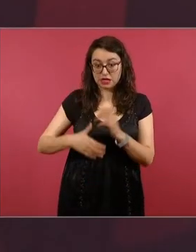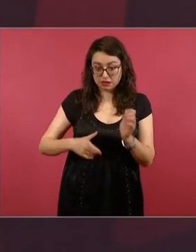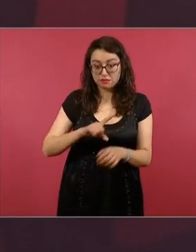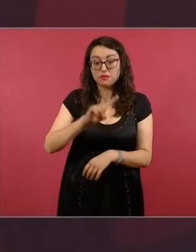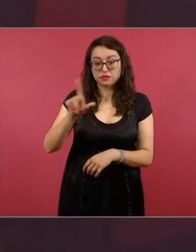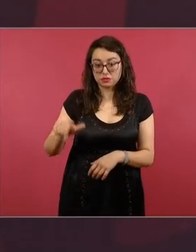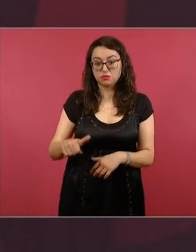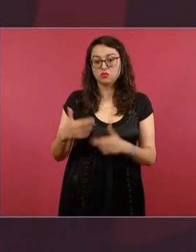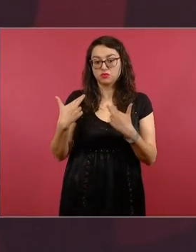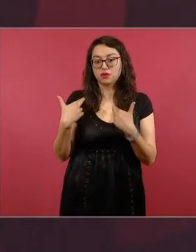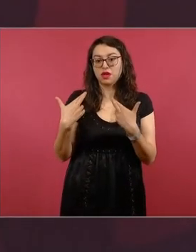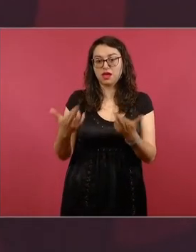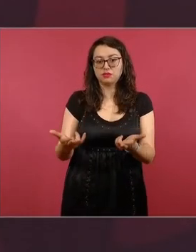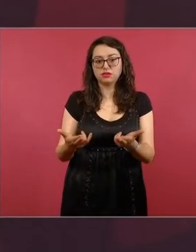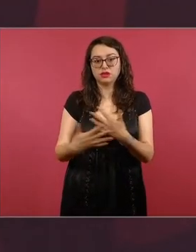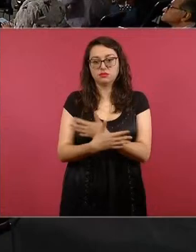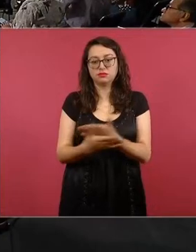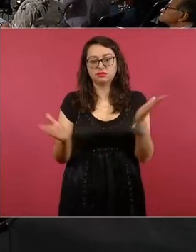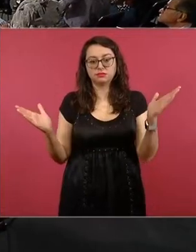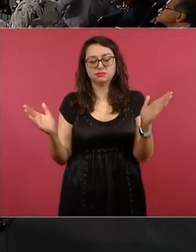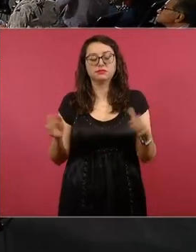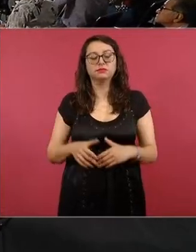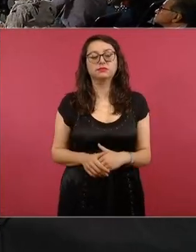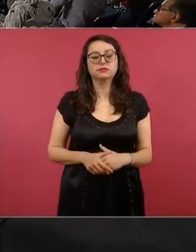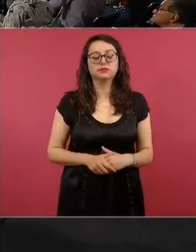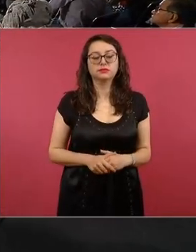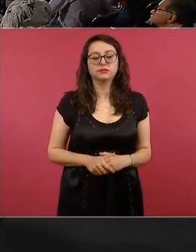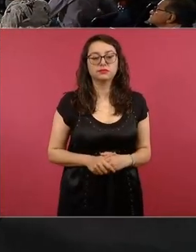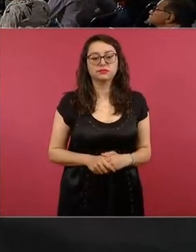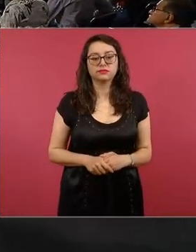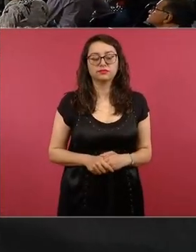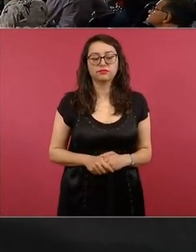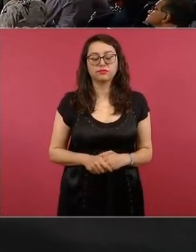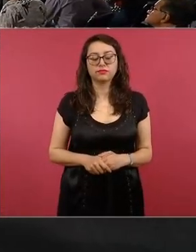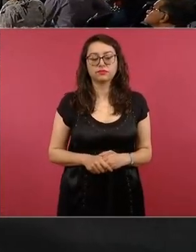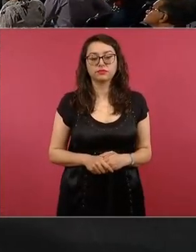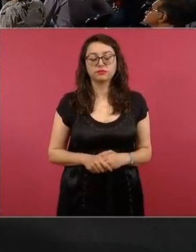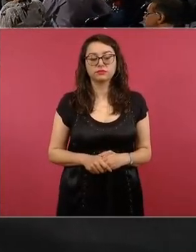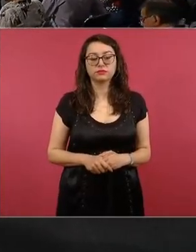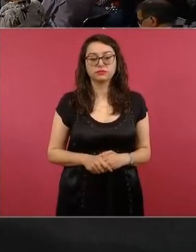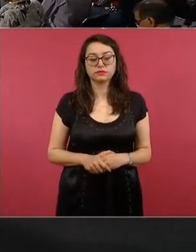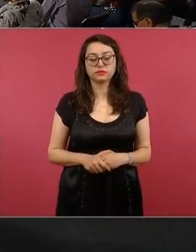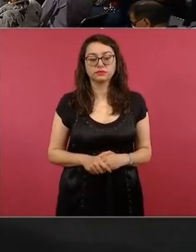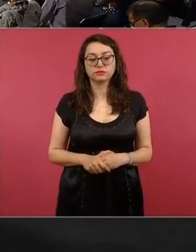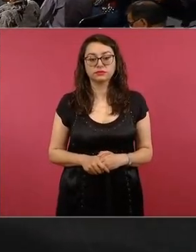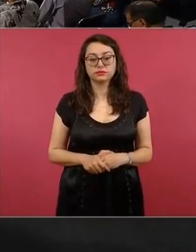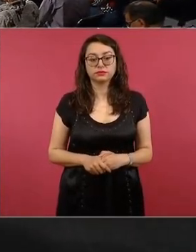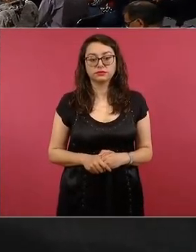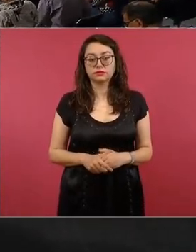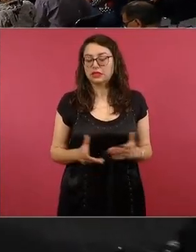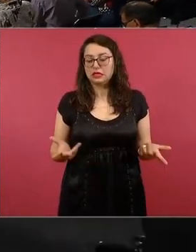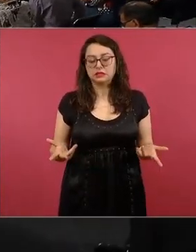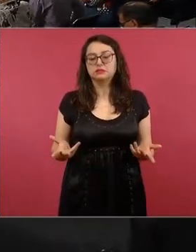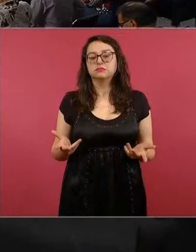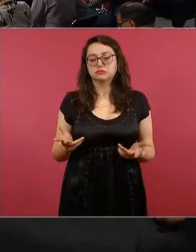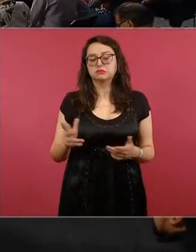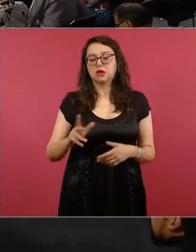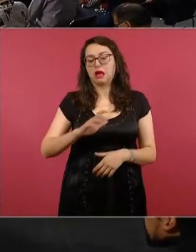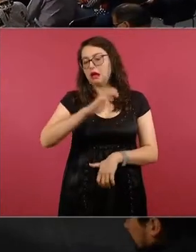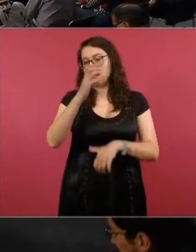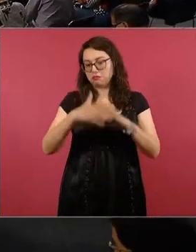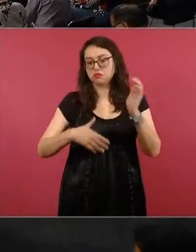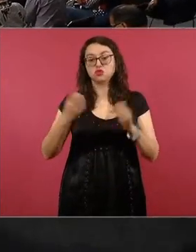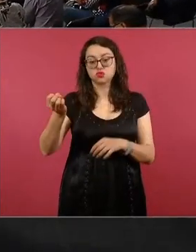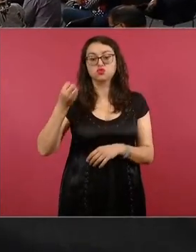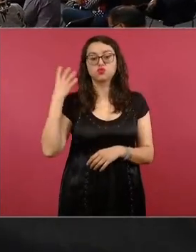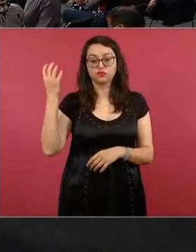a regalar un filtro. Aquí les voy a enseñar. No lo tengo acá, pero bueno,